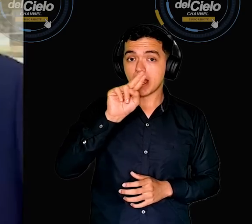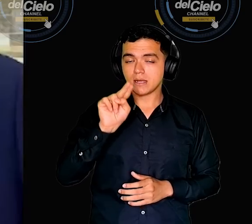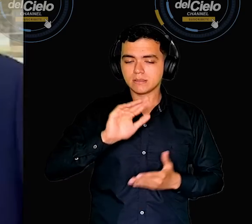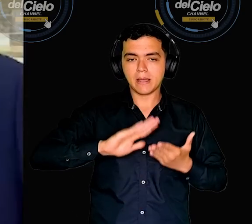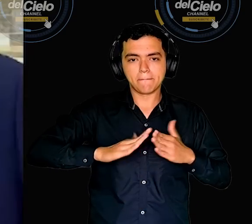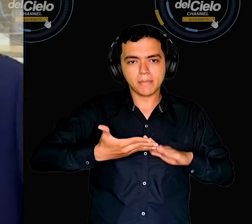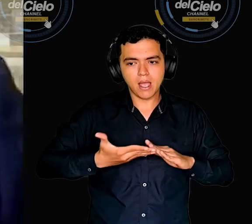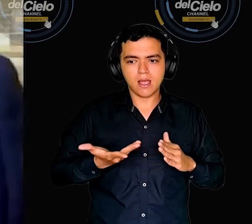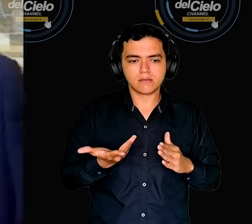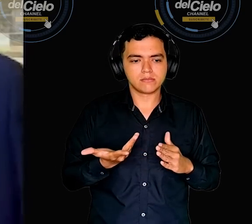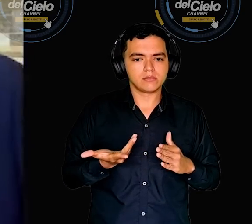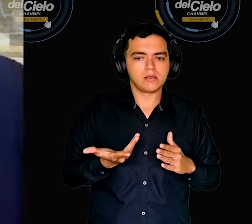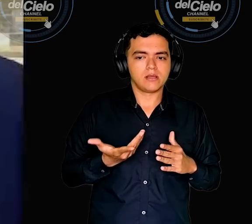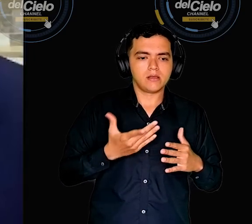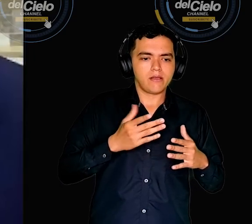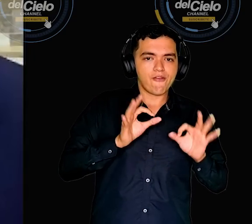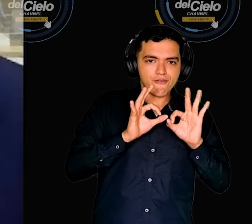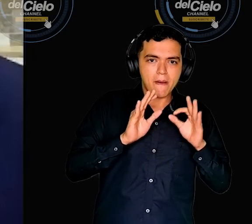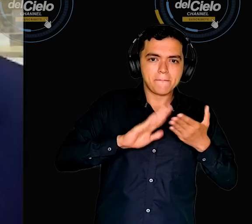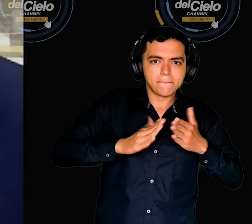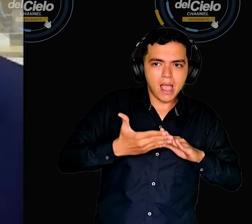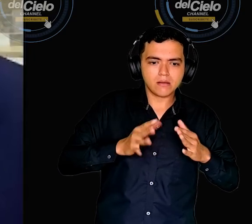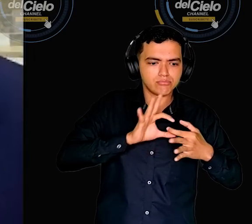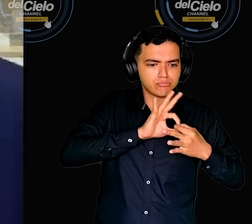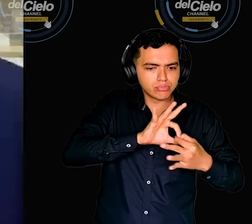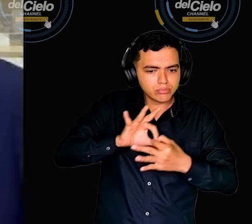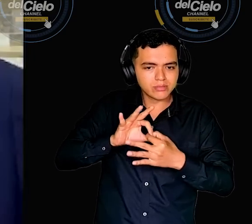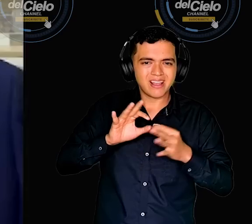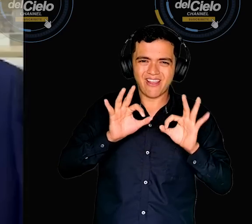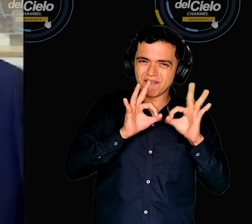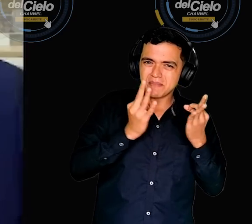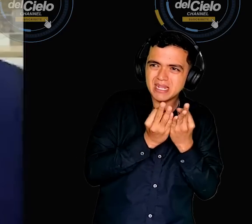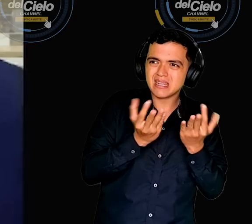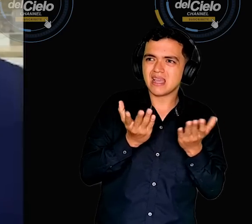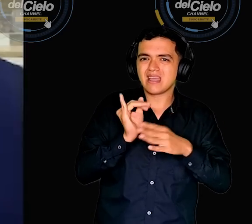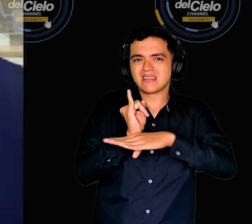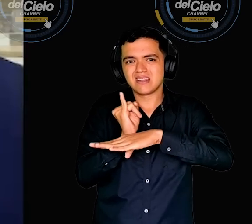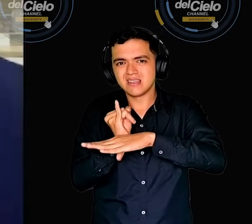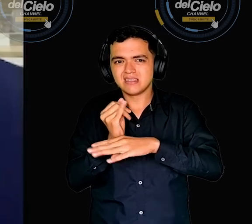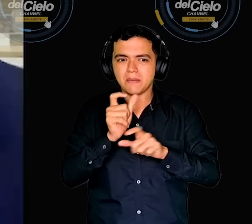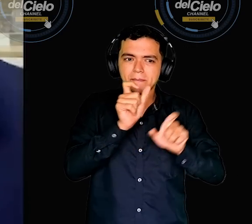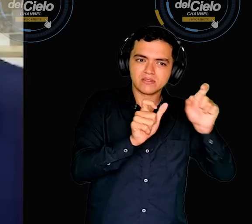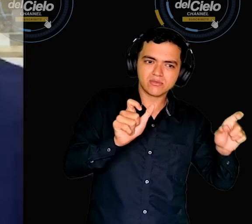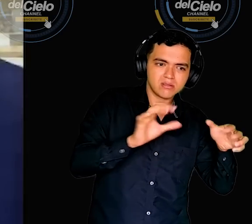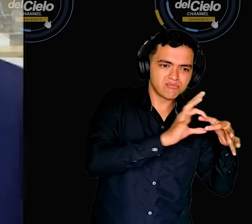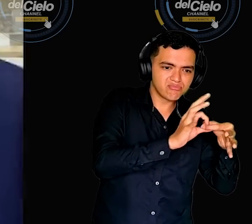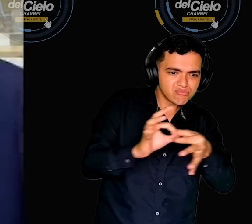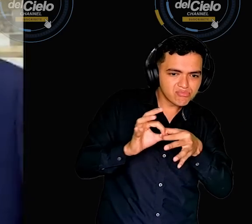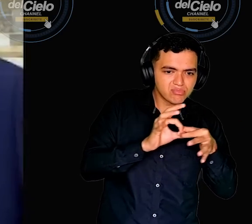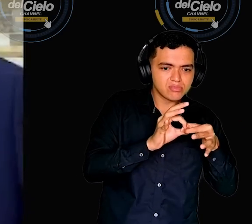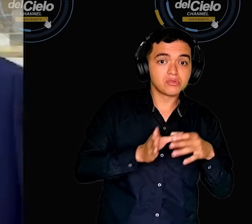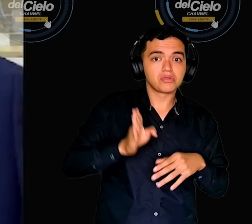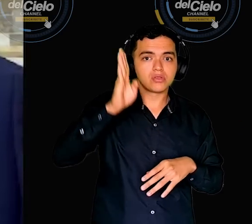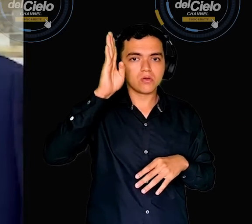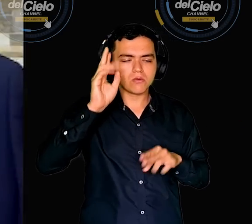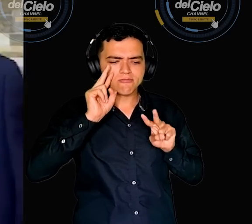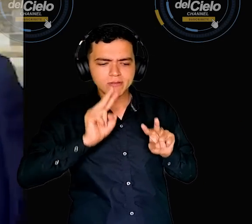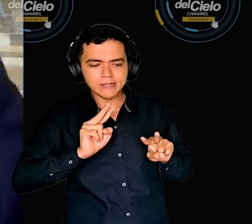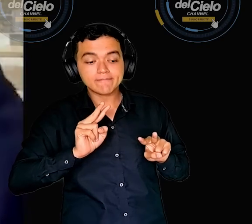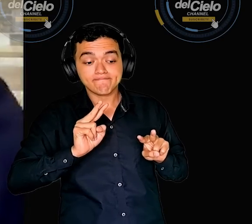Así es el hogar. Así que es importante que el hogar, no digo el papá o digo la mamá, sino el